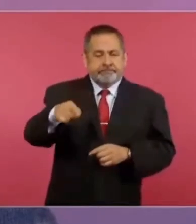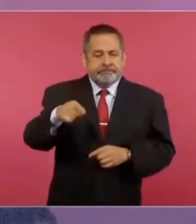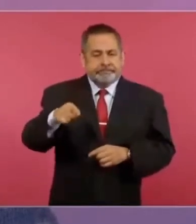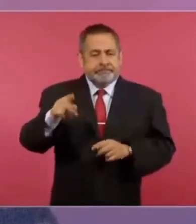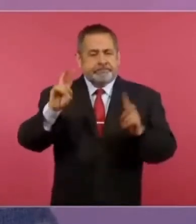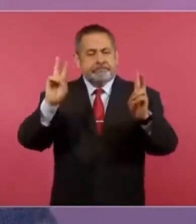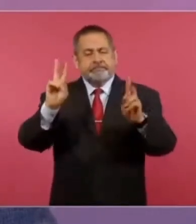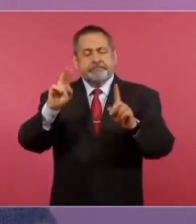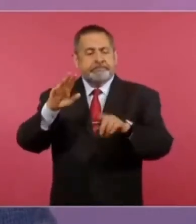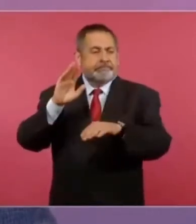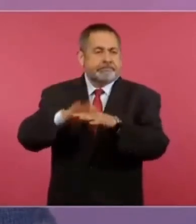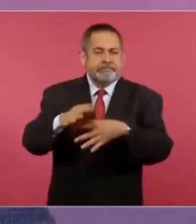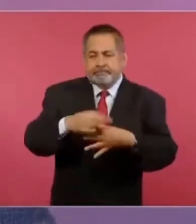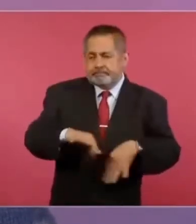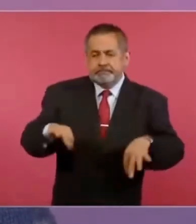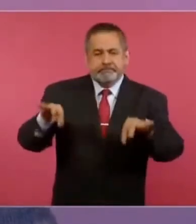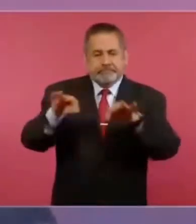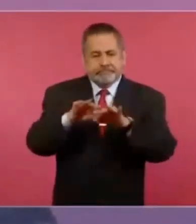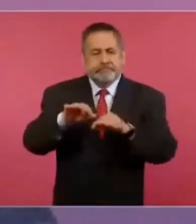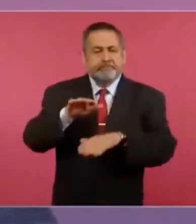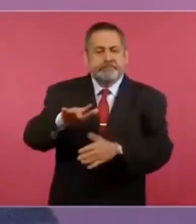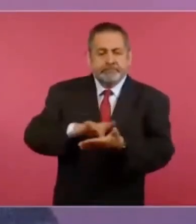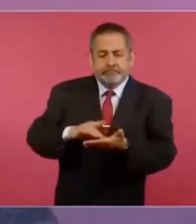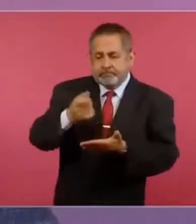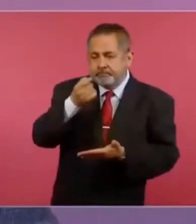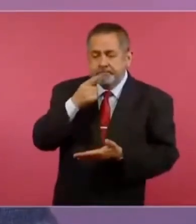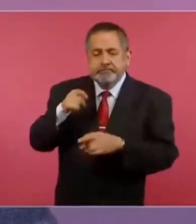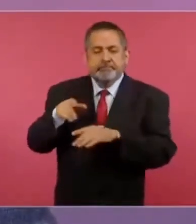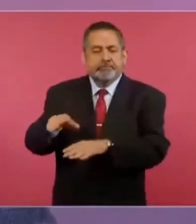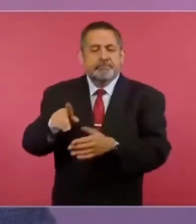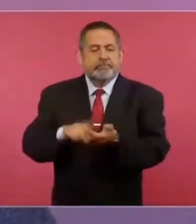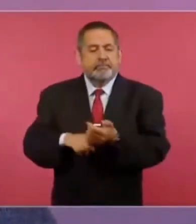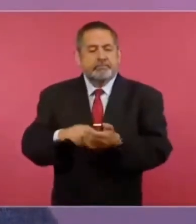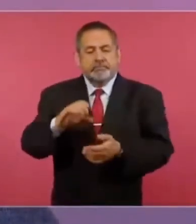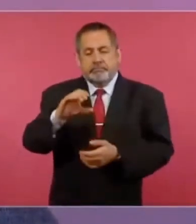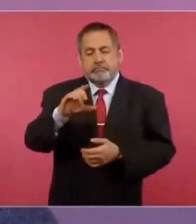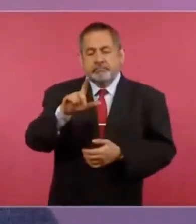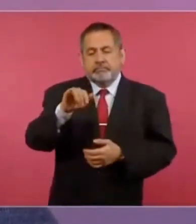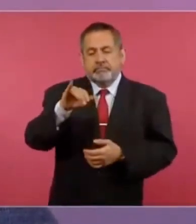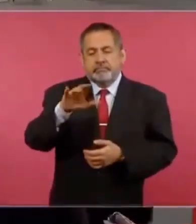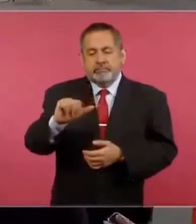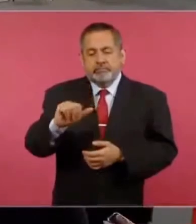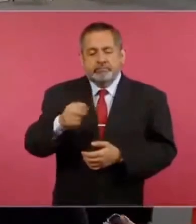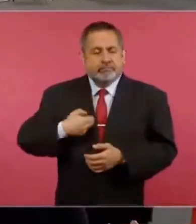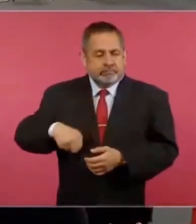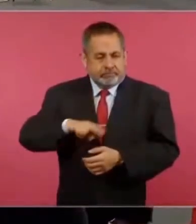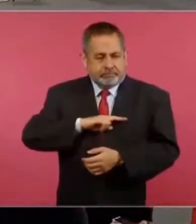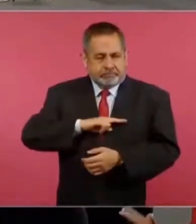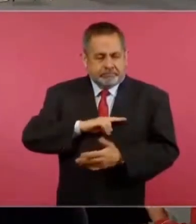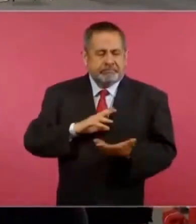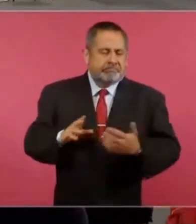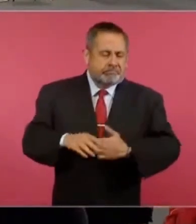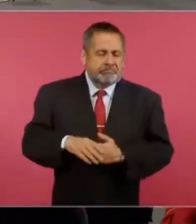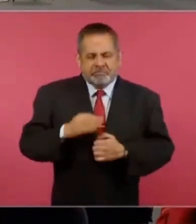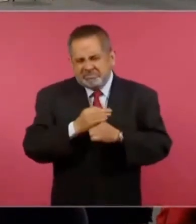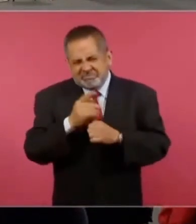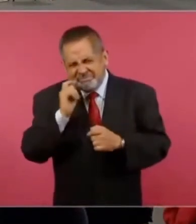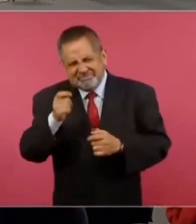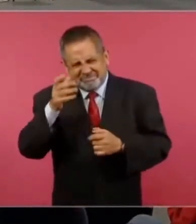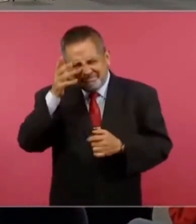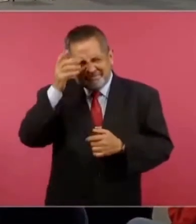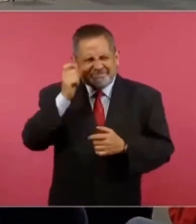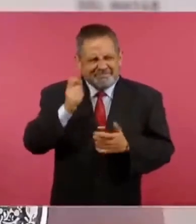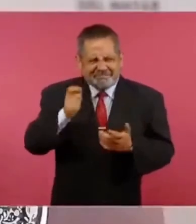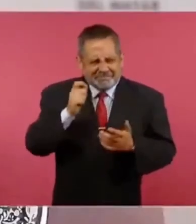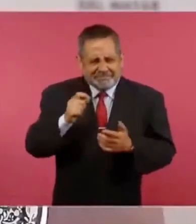tema estelar de la medicina, que es la clínica es nuestra, y lo van ustedes a conceptualizar por qué. Y